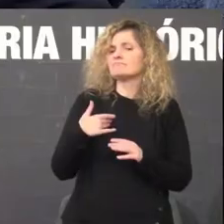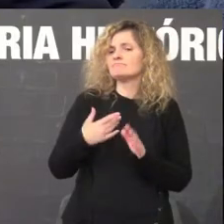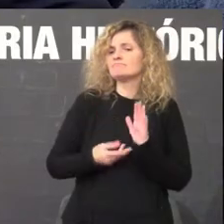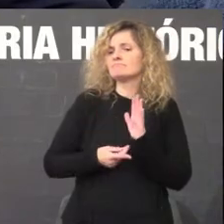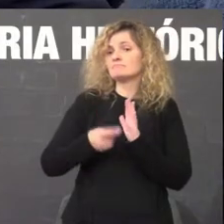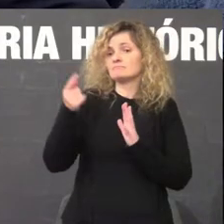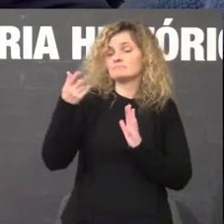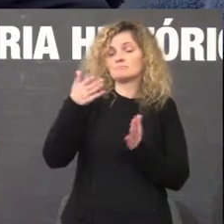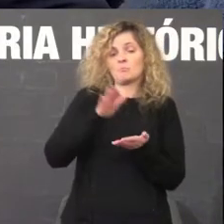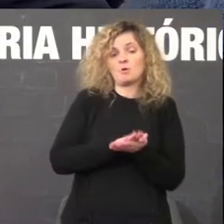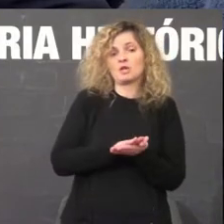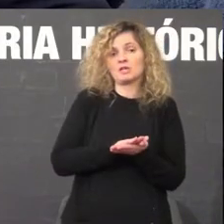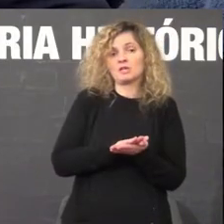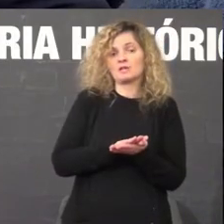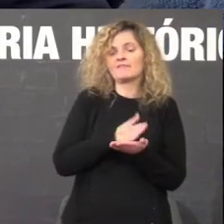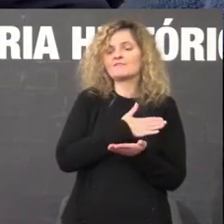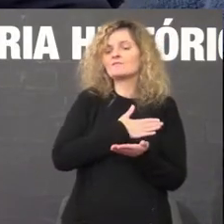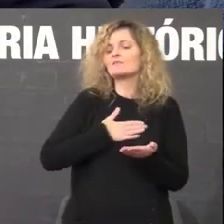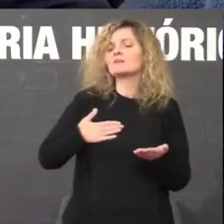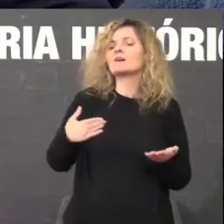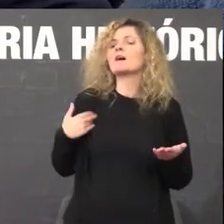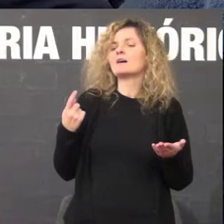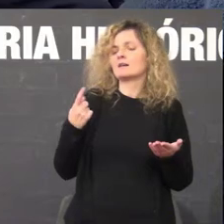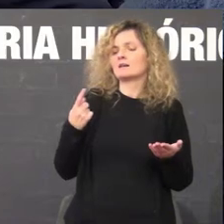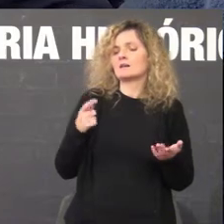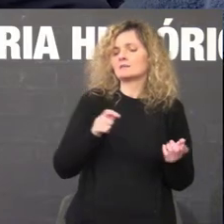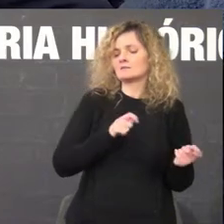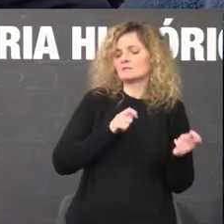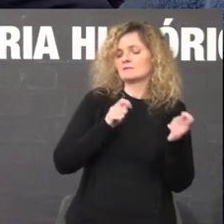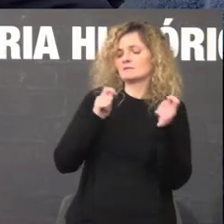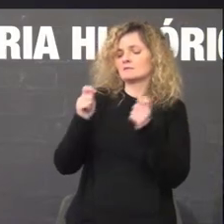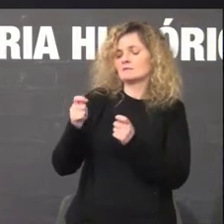a morir, lo que quería era que siguiera,